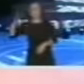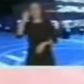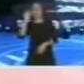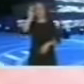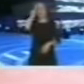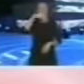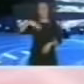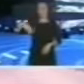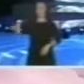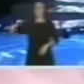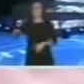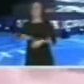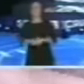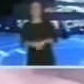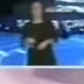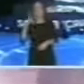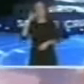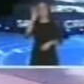Durongo,